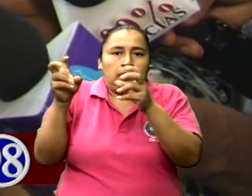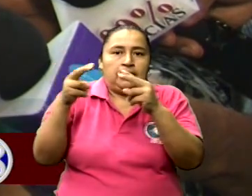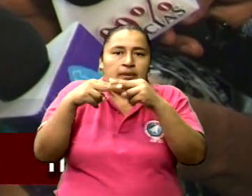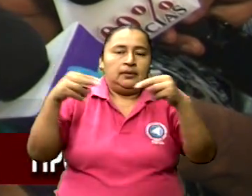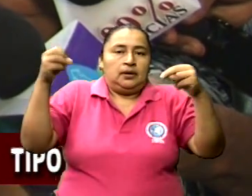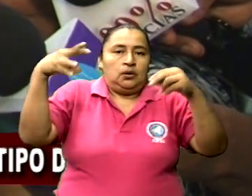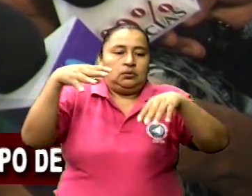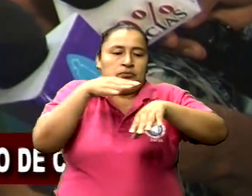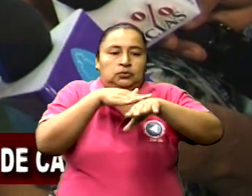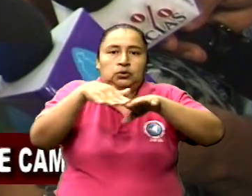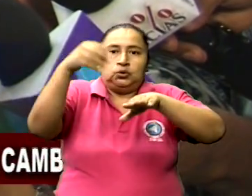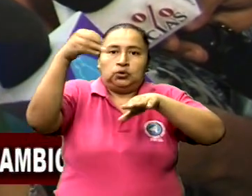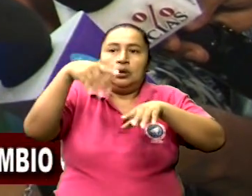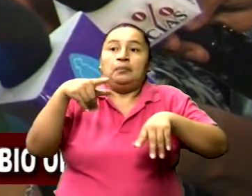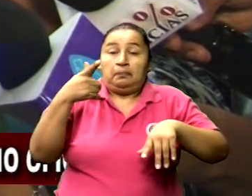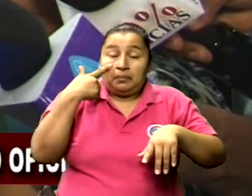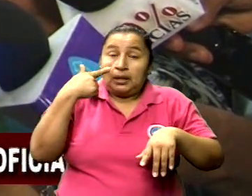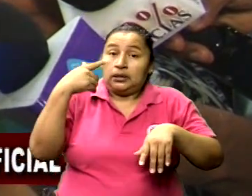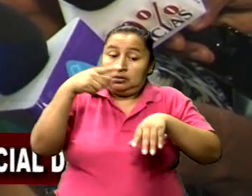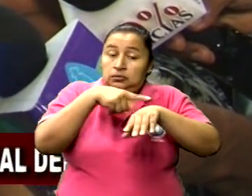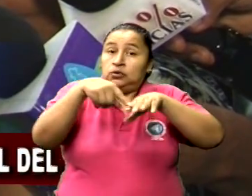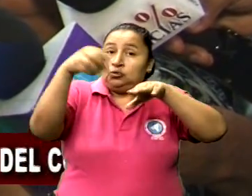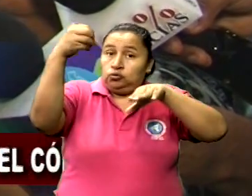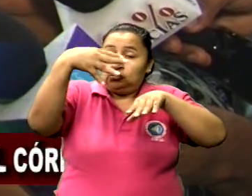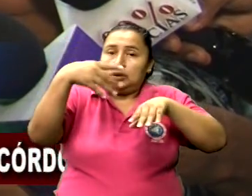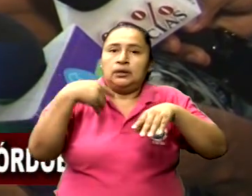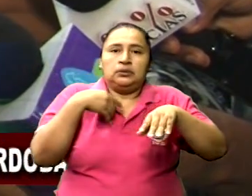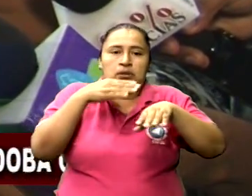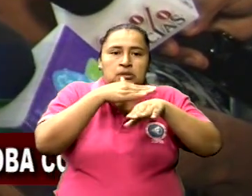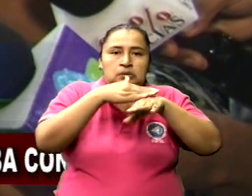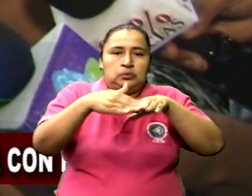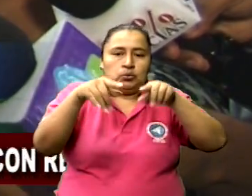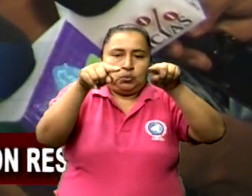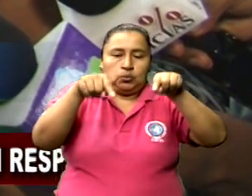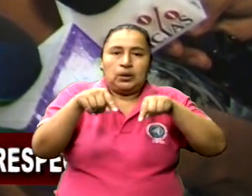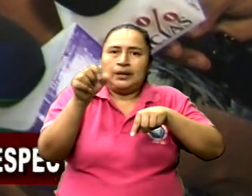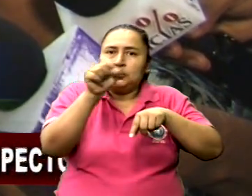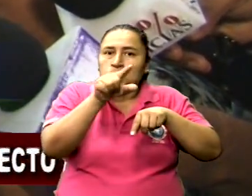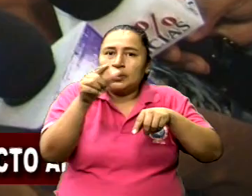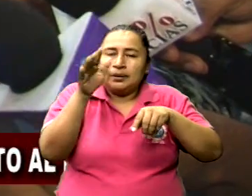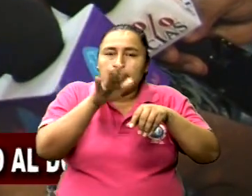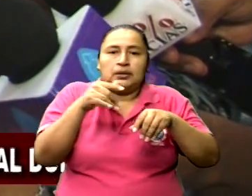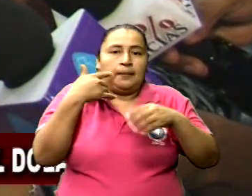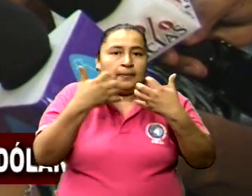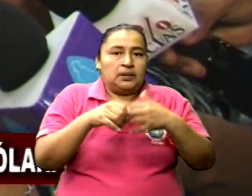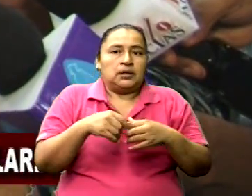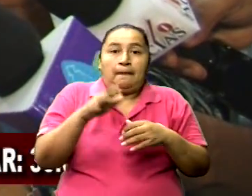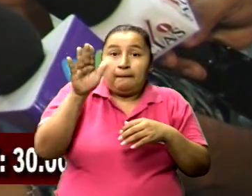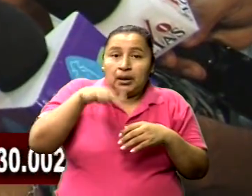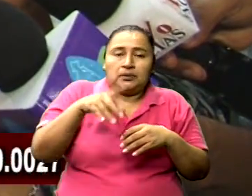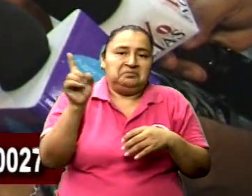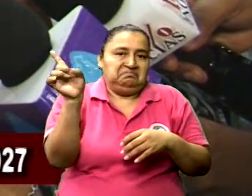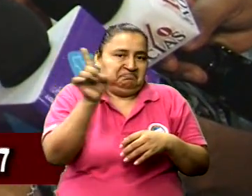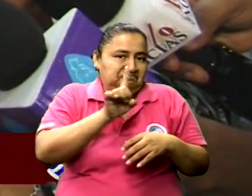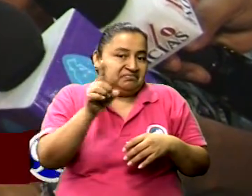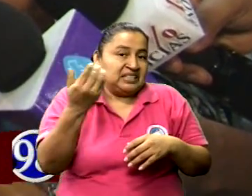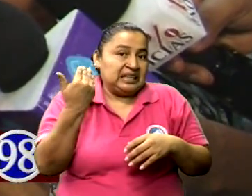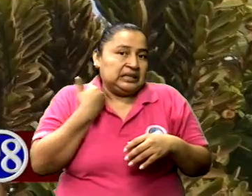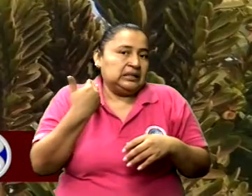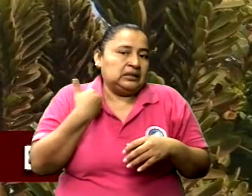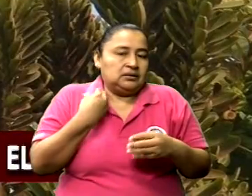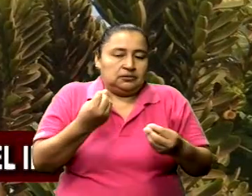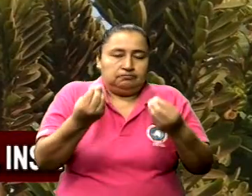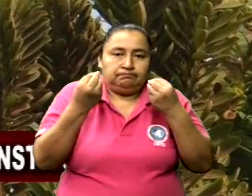energía solar. Óiganme, energía solar y los paneles que ustedes miran en diferentes empresas no valen un centavo. Valen